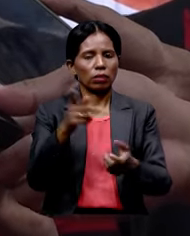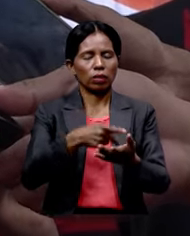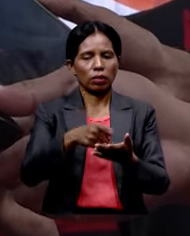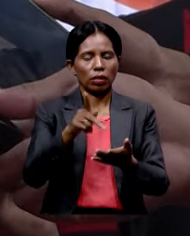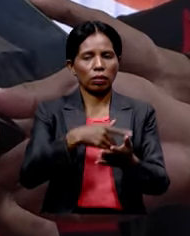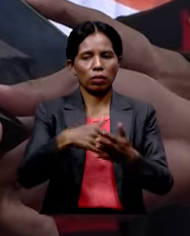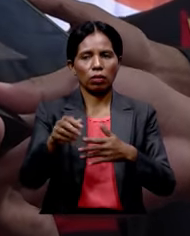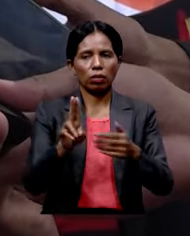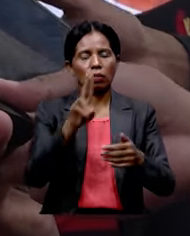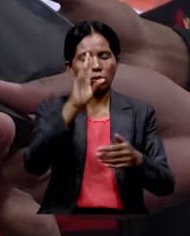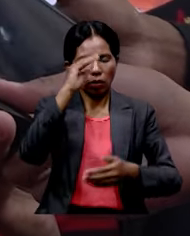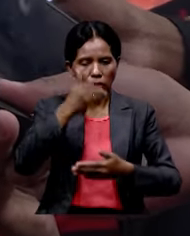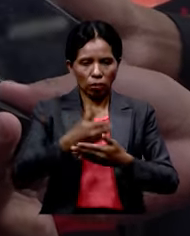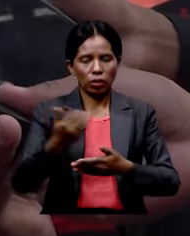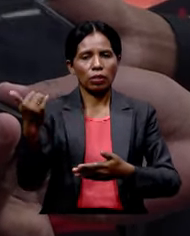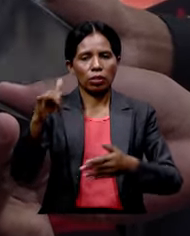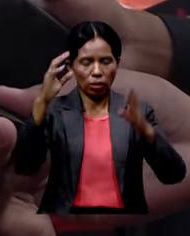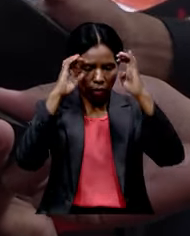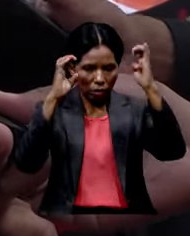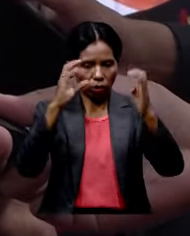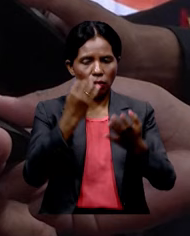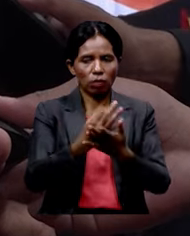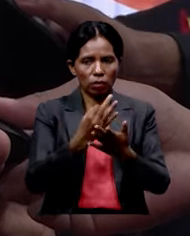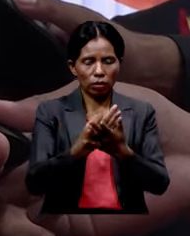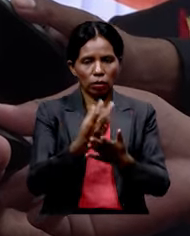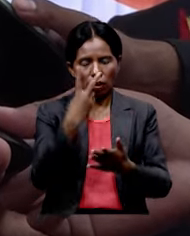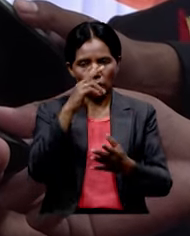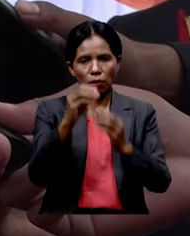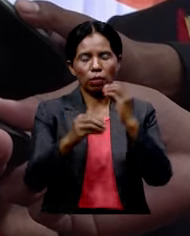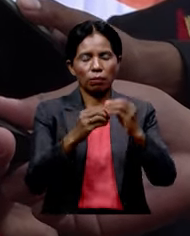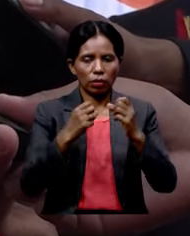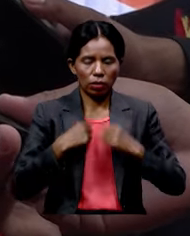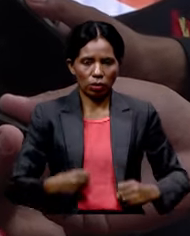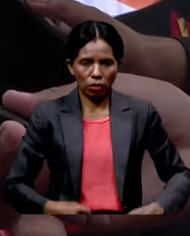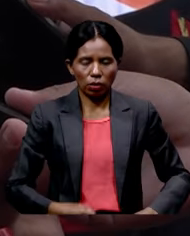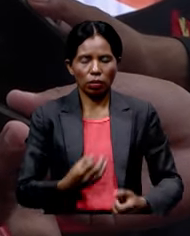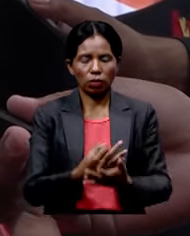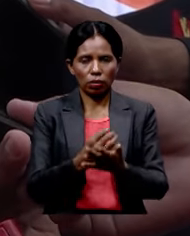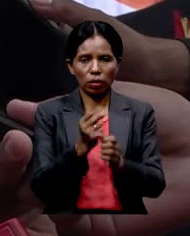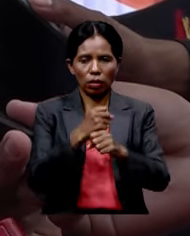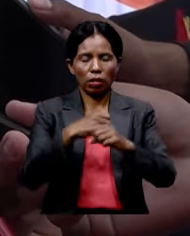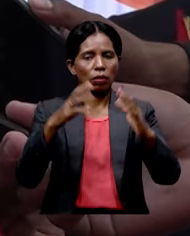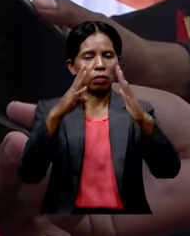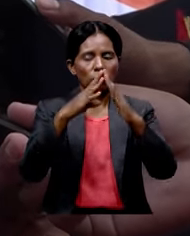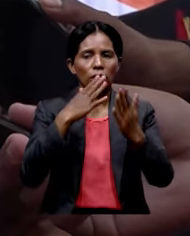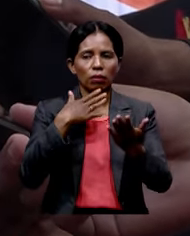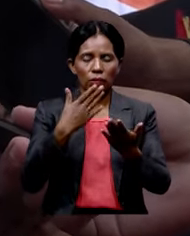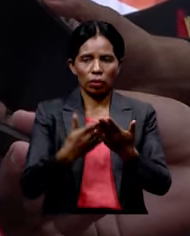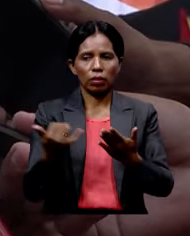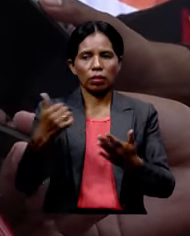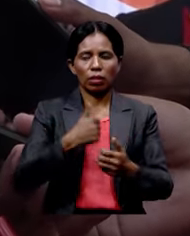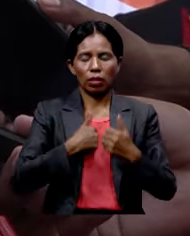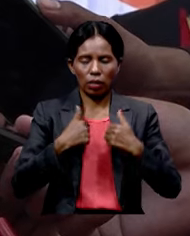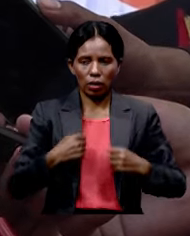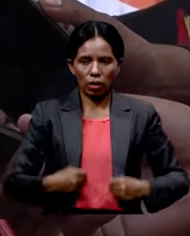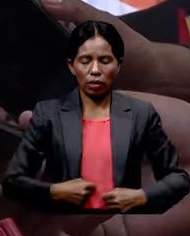osane usa ba o ansir ni educación, osane usa ba hori tratamiento saúde, osane hori halo humano be digno, ba sir ni ang, bele hadia